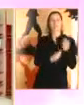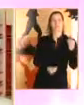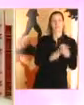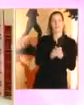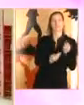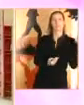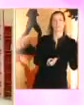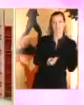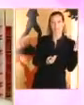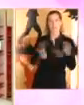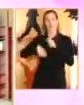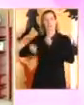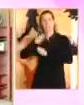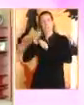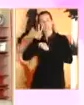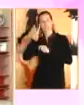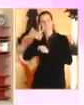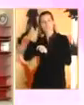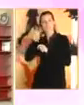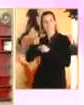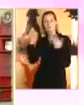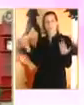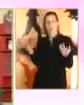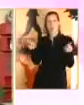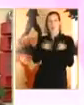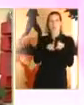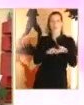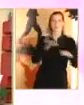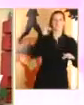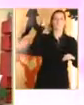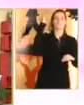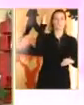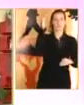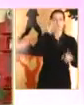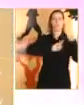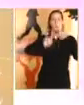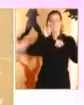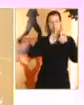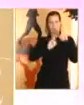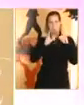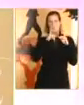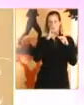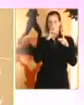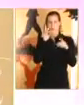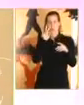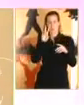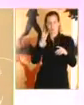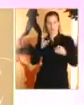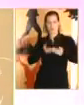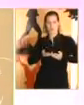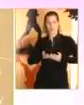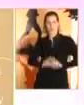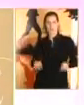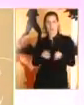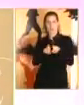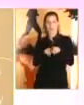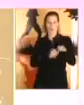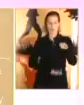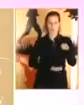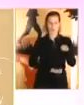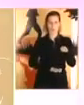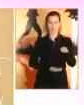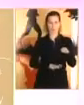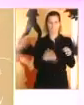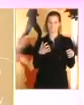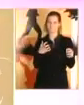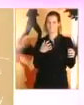asociaciones. Bueno, sí que encontramos un problema en los hermanos mayores. Como cualquier hermano mayor, cuando nace el pequeño hay una especie de celos. Pero